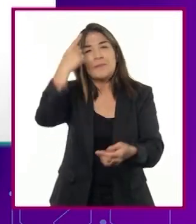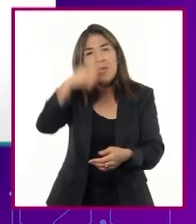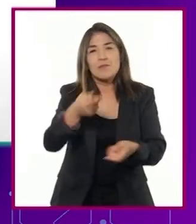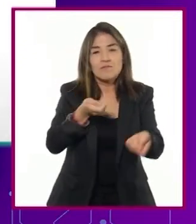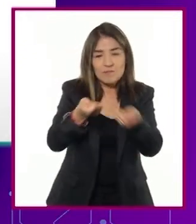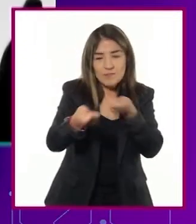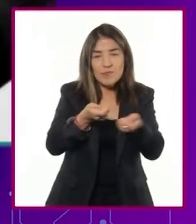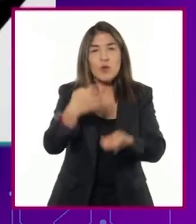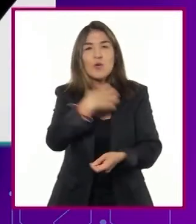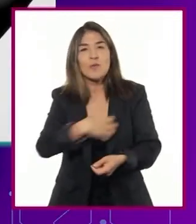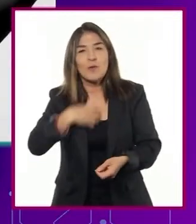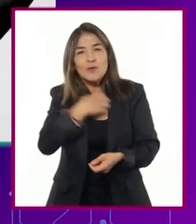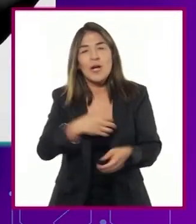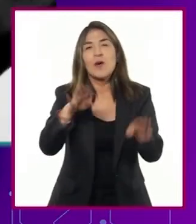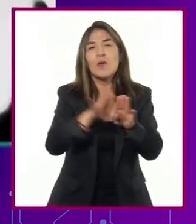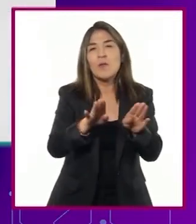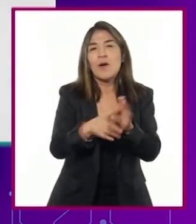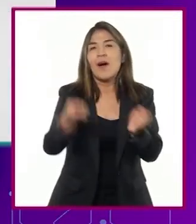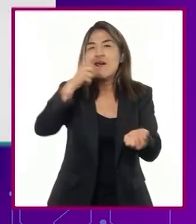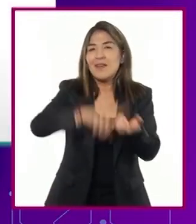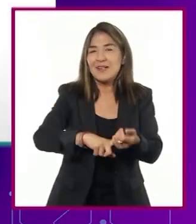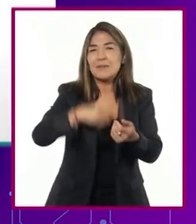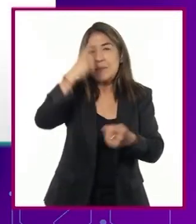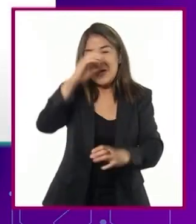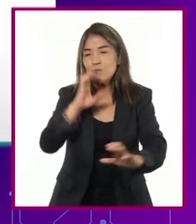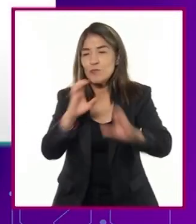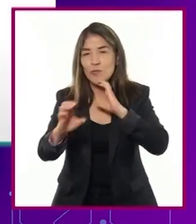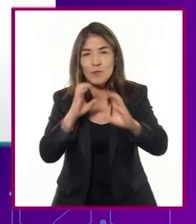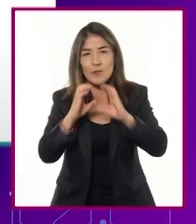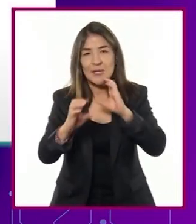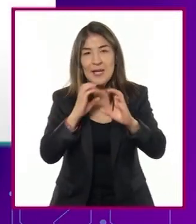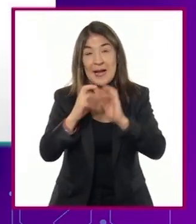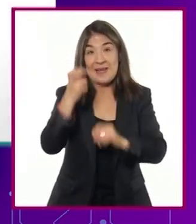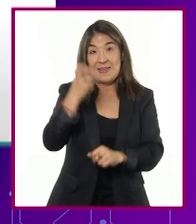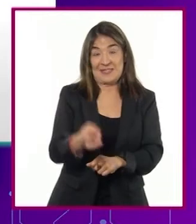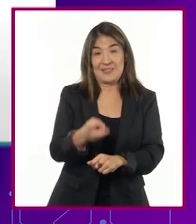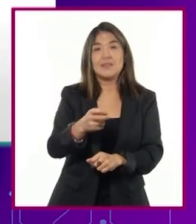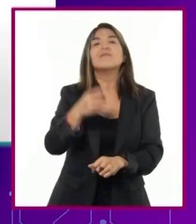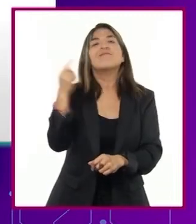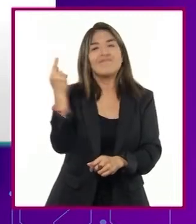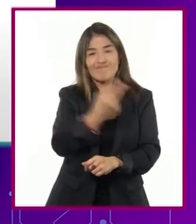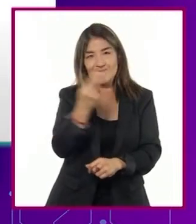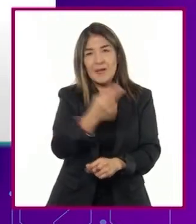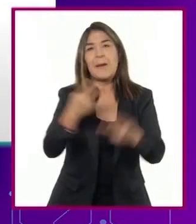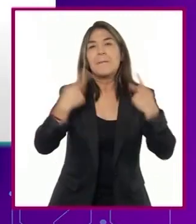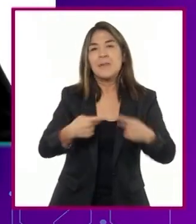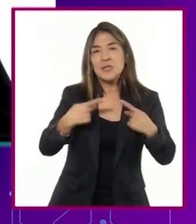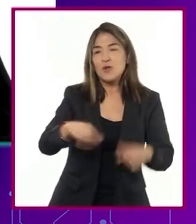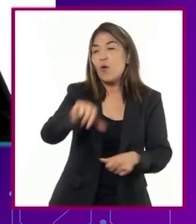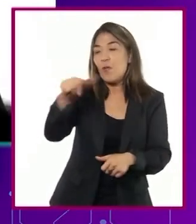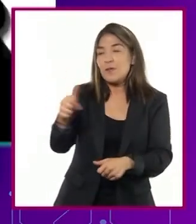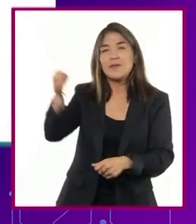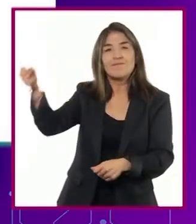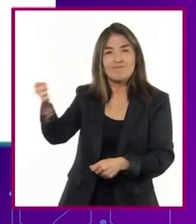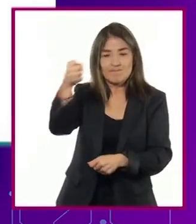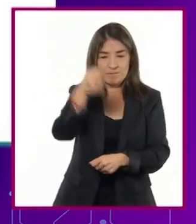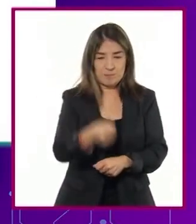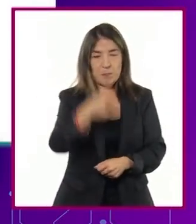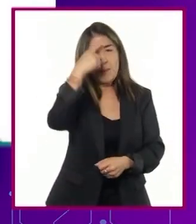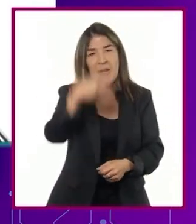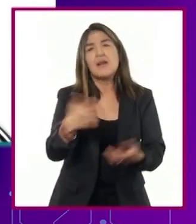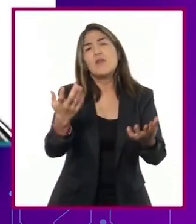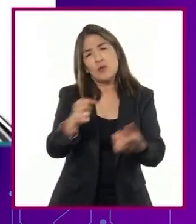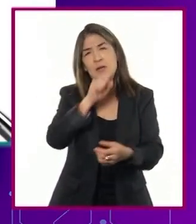emocionales suficientemente desarrolladas. En esos casos, es necesaria la intervención de una persona o grupo